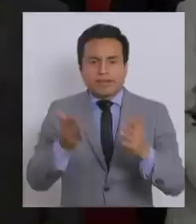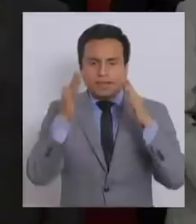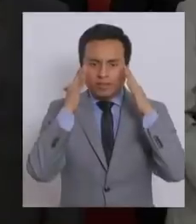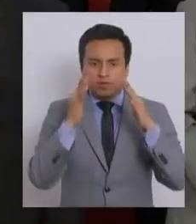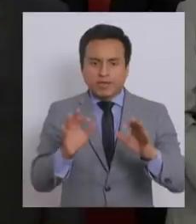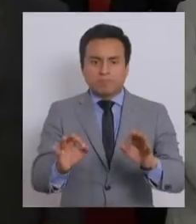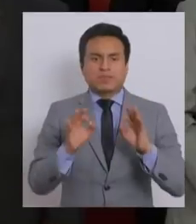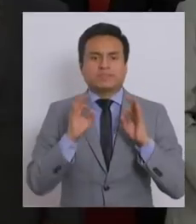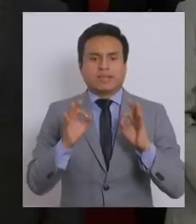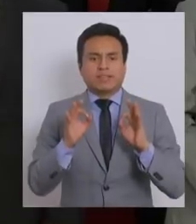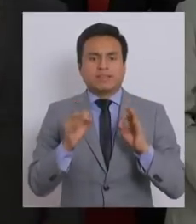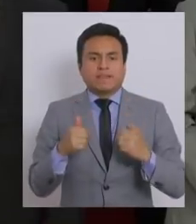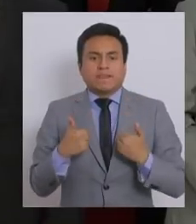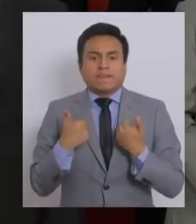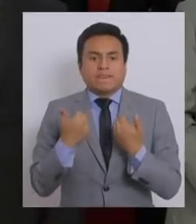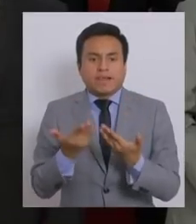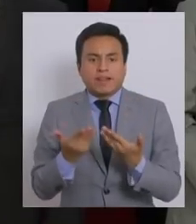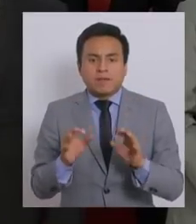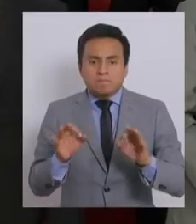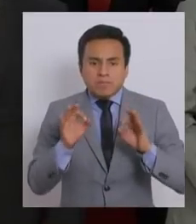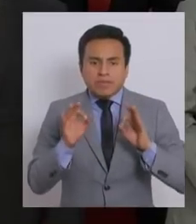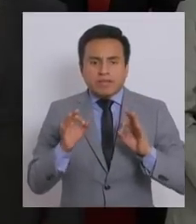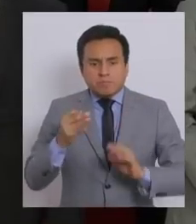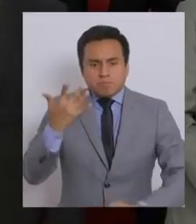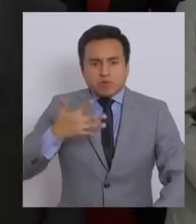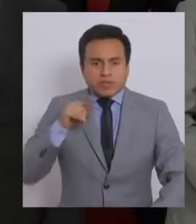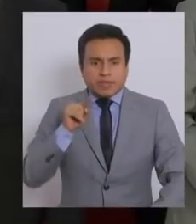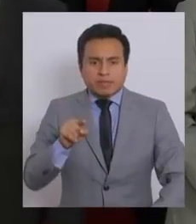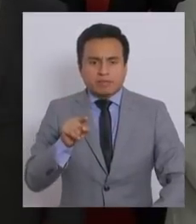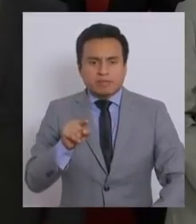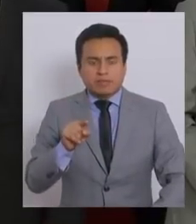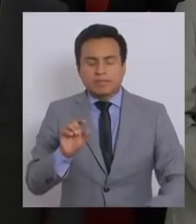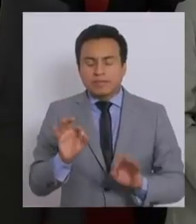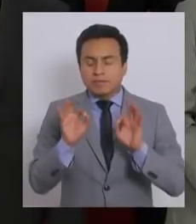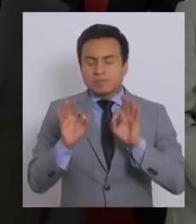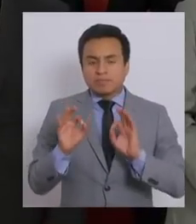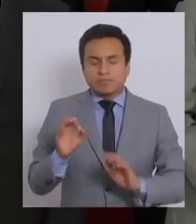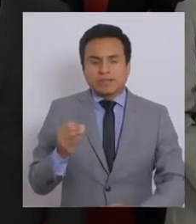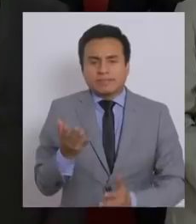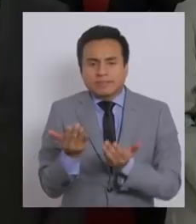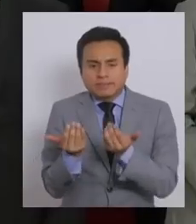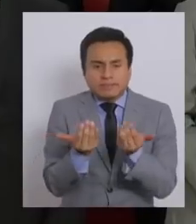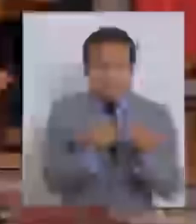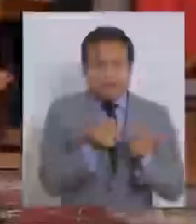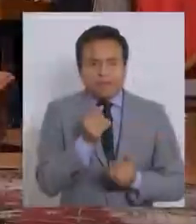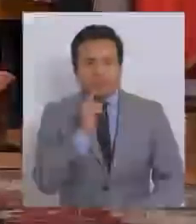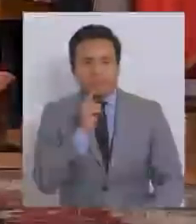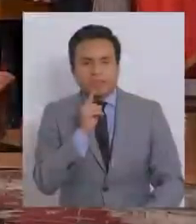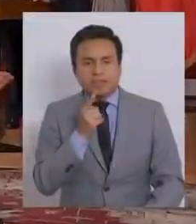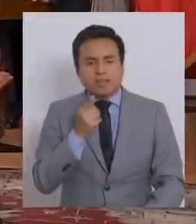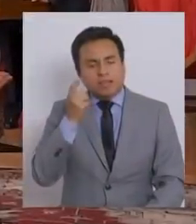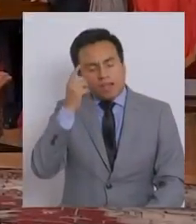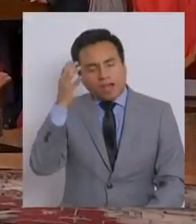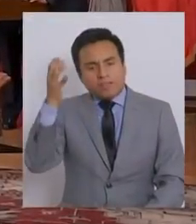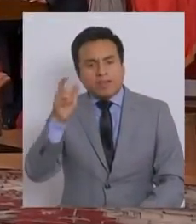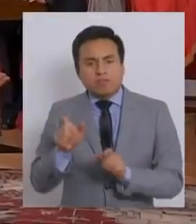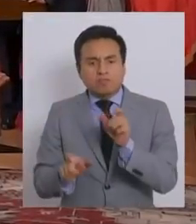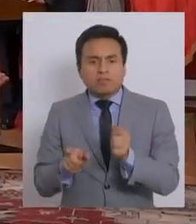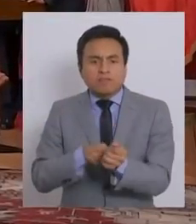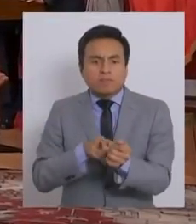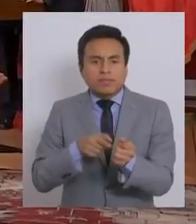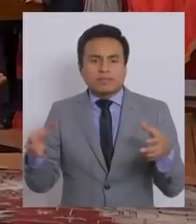atención y dar una especial prioridad a las principales necesidades y anhelos de las familias